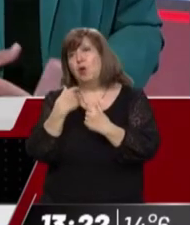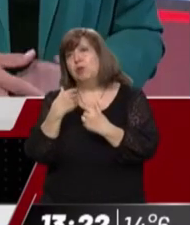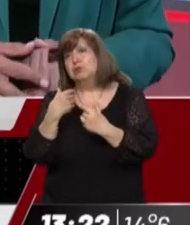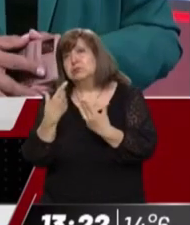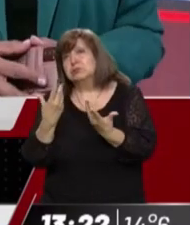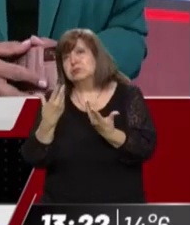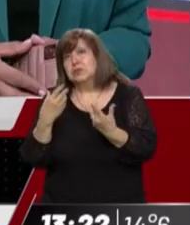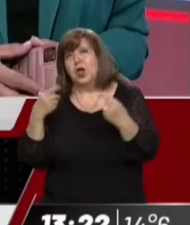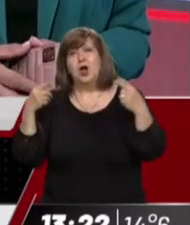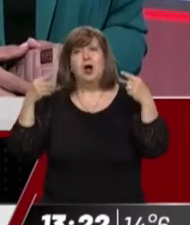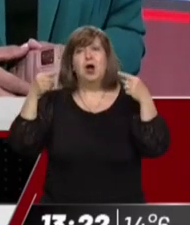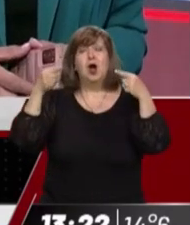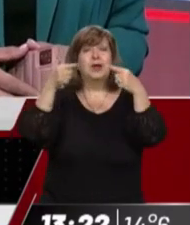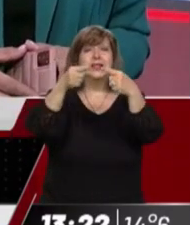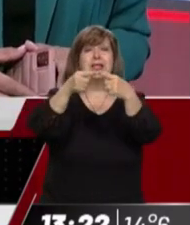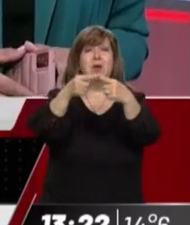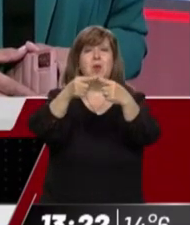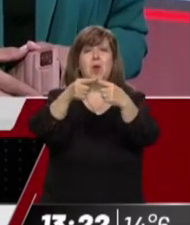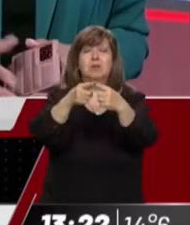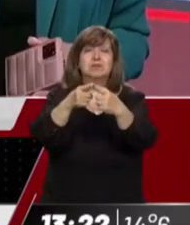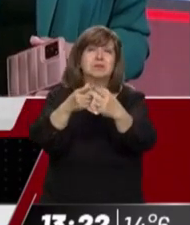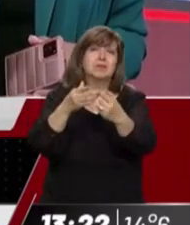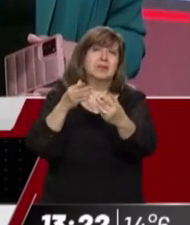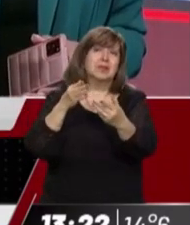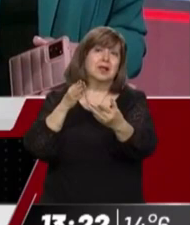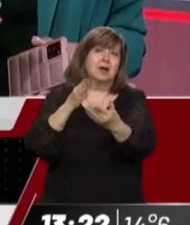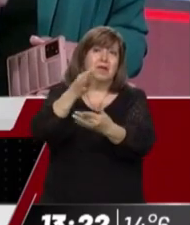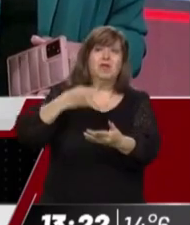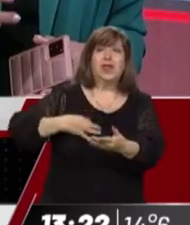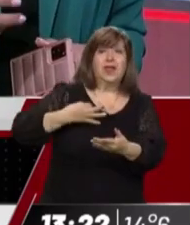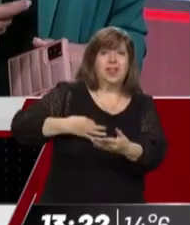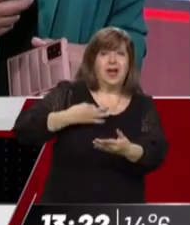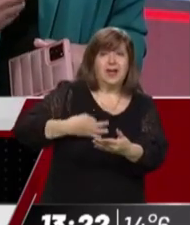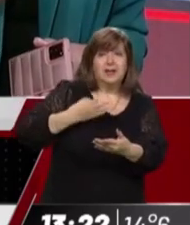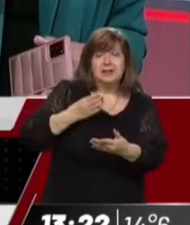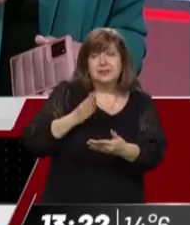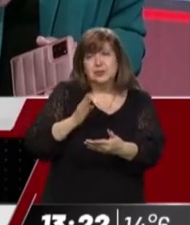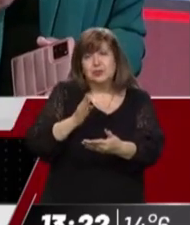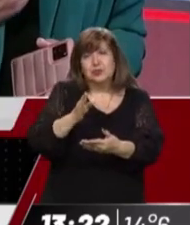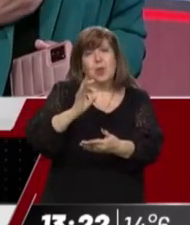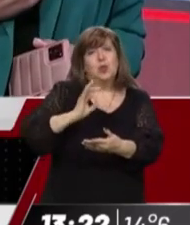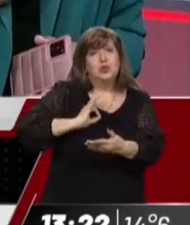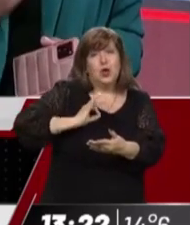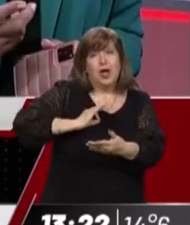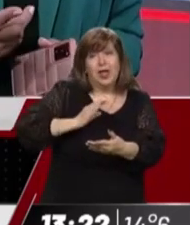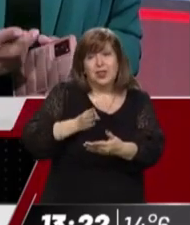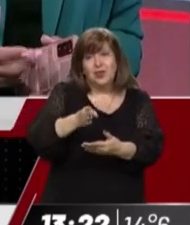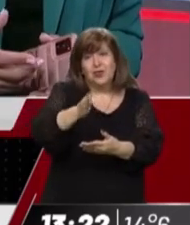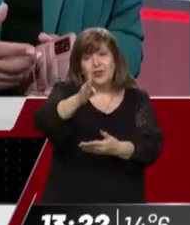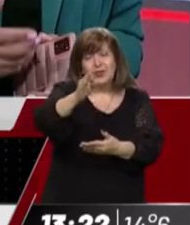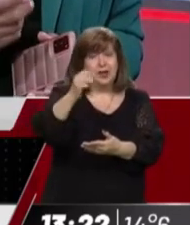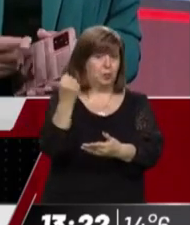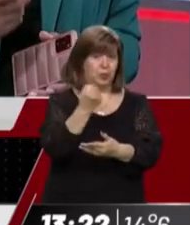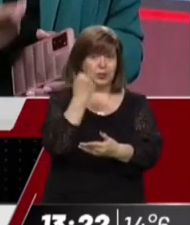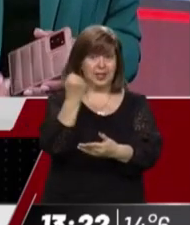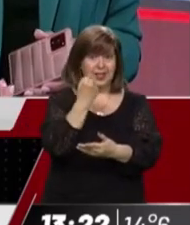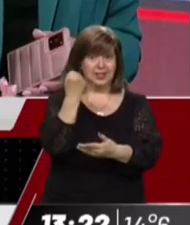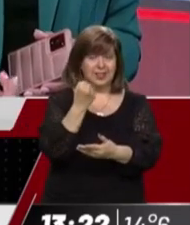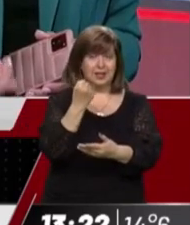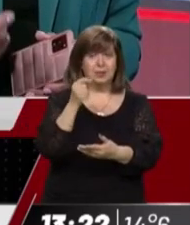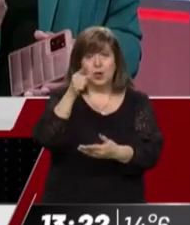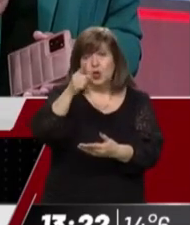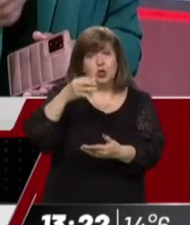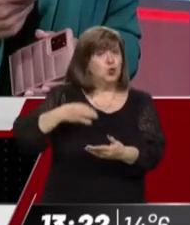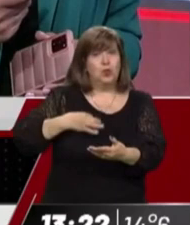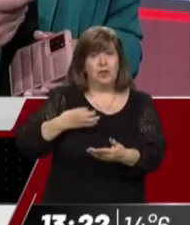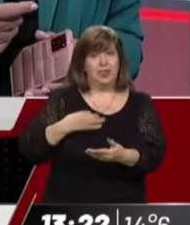en uno mismo, es decir, puedo, es decir, no, como decía Marisol, la palabra, la decisión final de lo que vas a hacer con tu